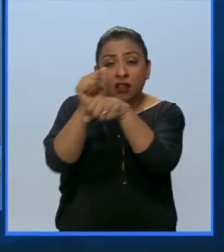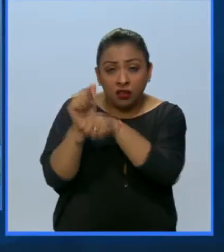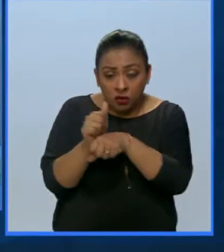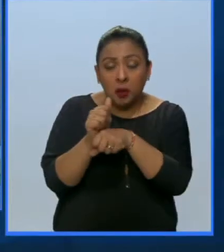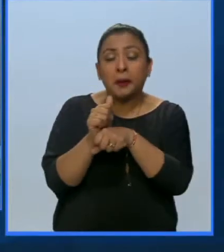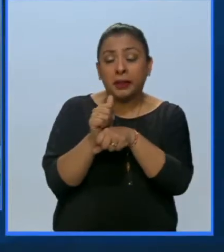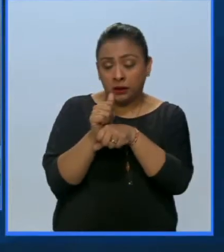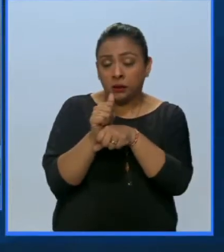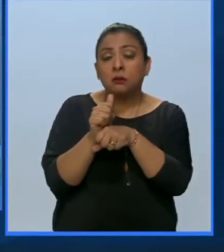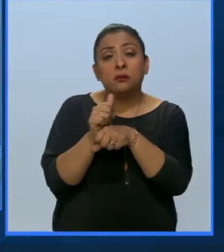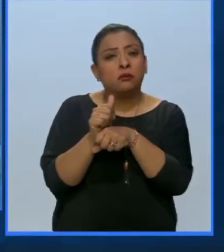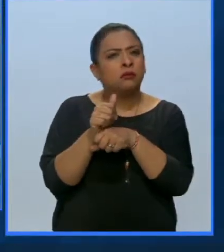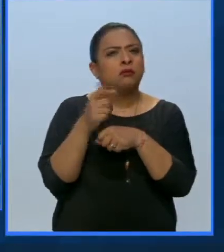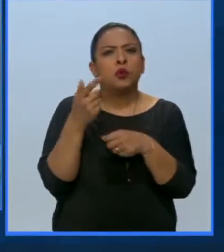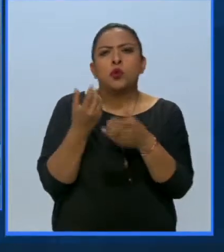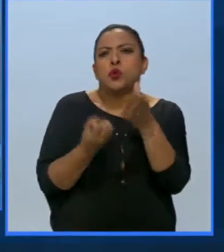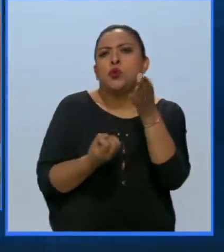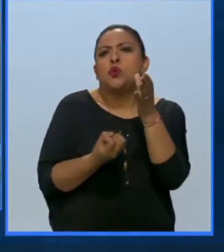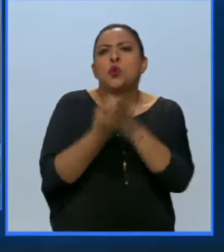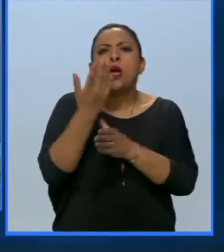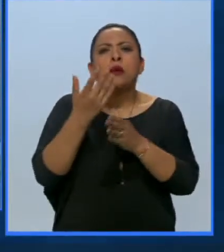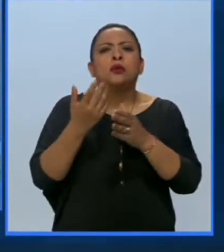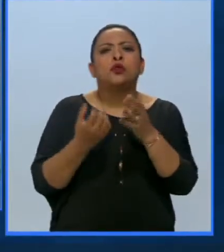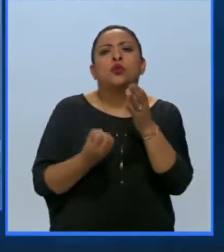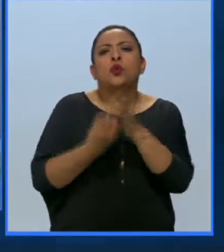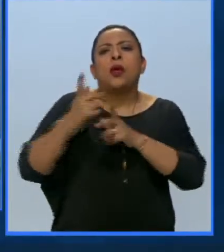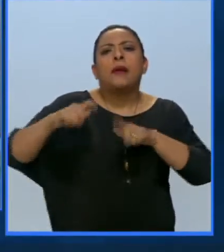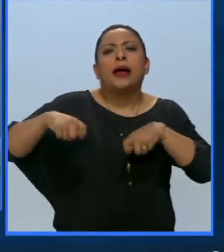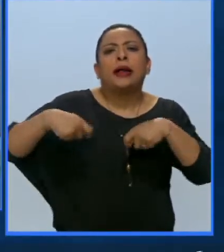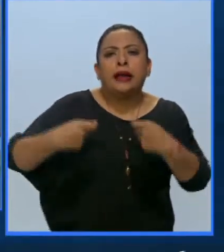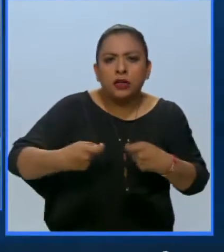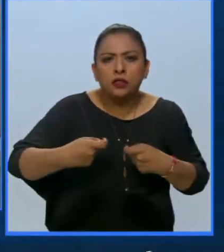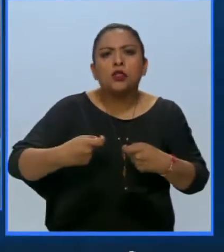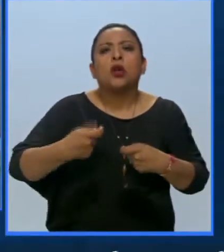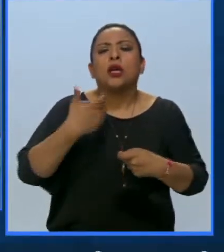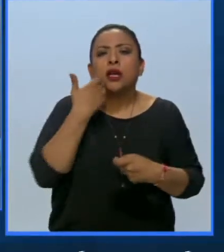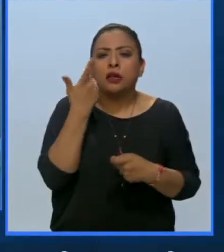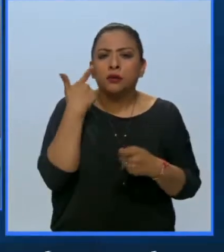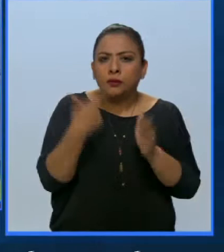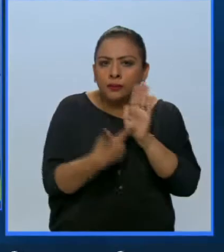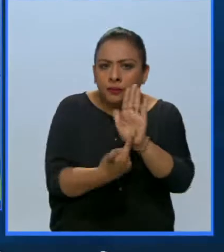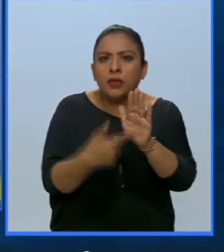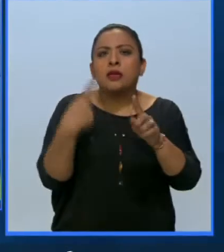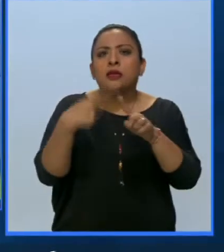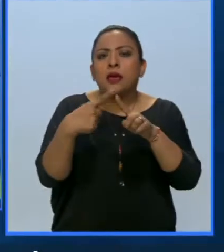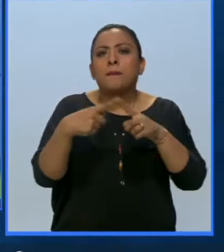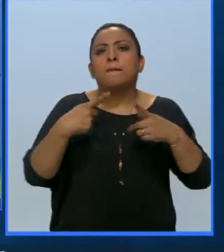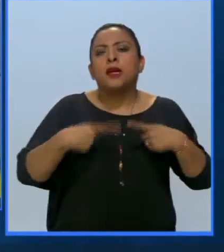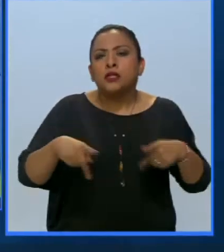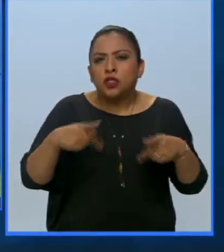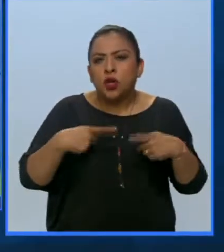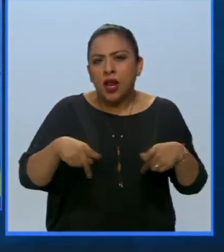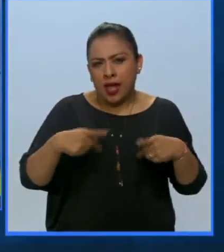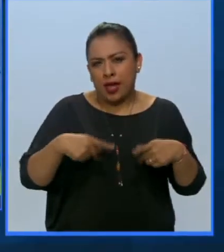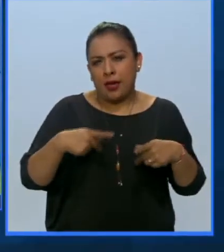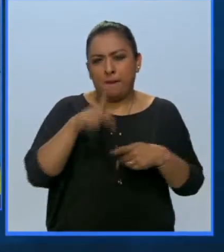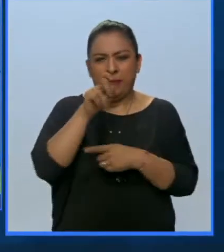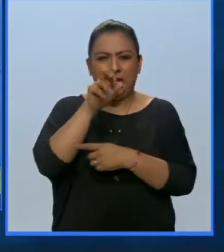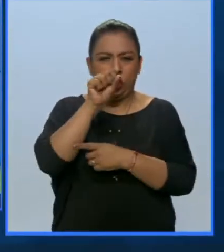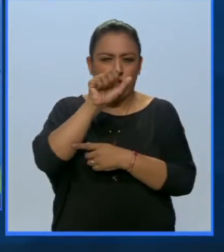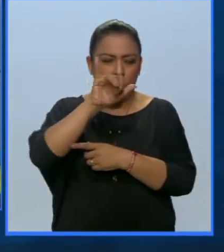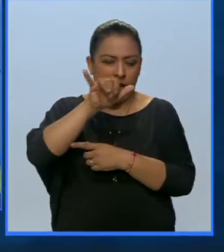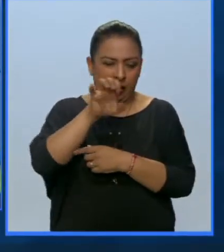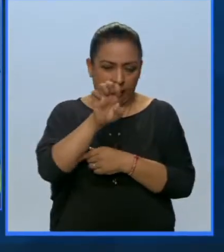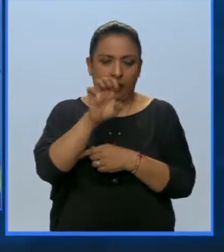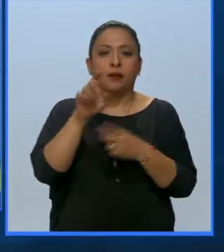actores muy frescos, como una nueva generación también. Lo que le apostábamos era a mostrar personajes, no tanto, ¿no?, como ir